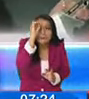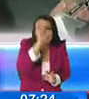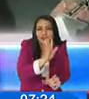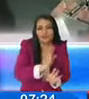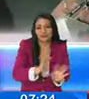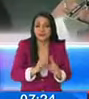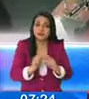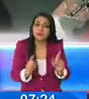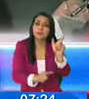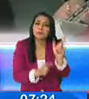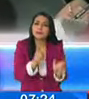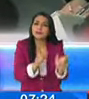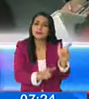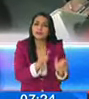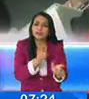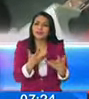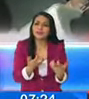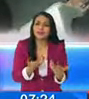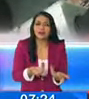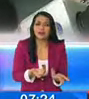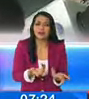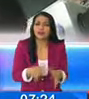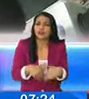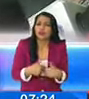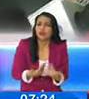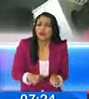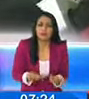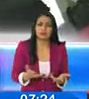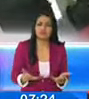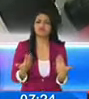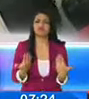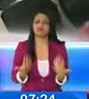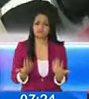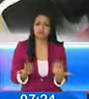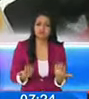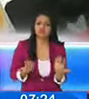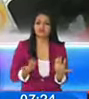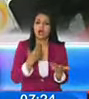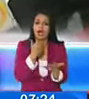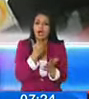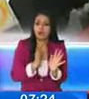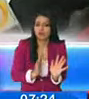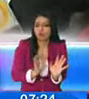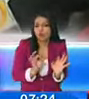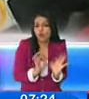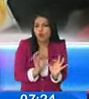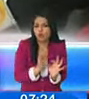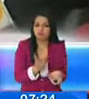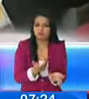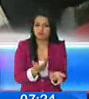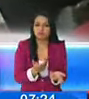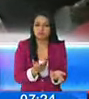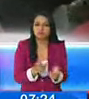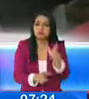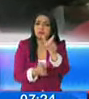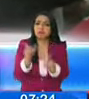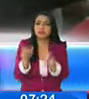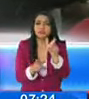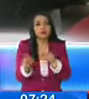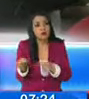sí, que tiene como la manía de provocar, ¿no? La manía de provocar, la manía de inclusive hacer que la gente